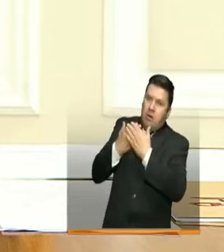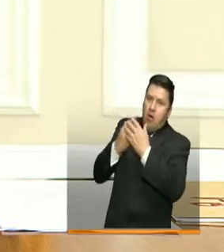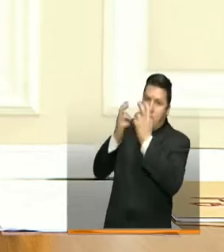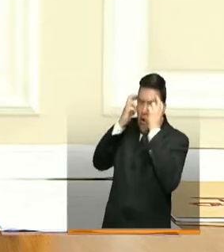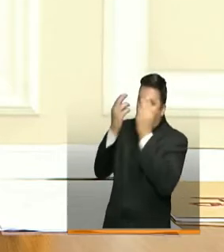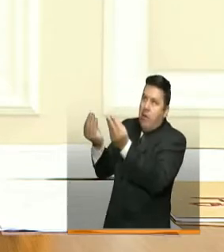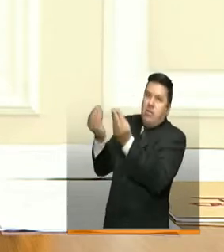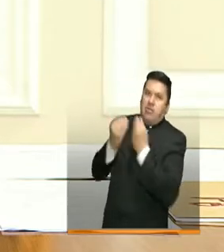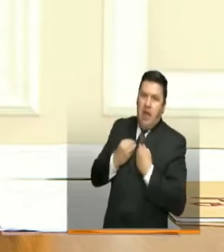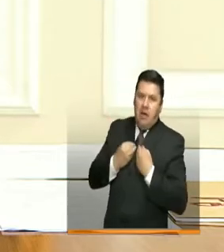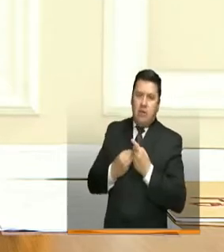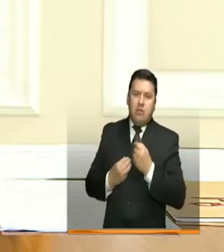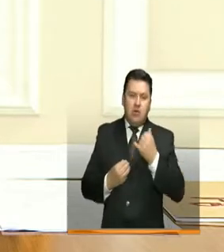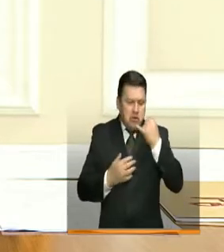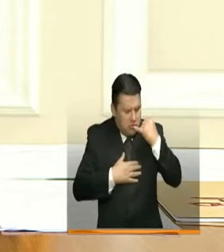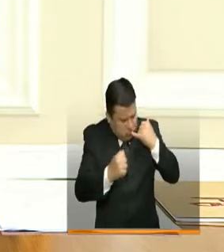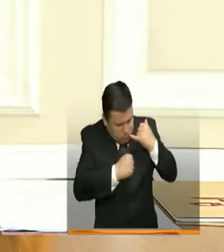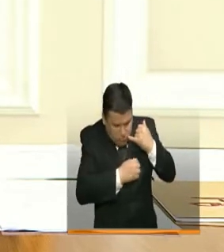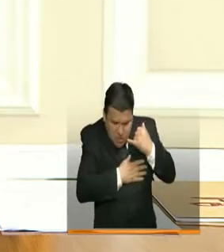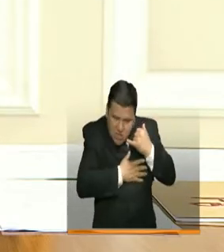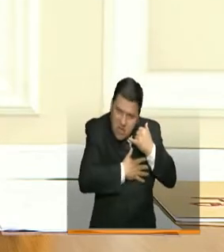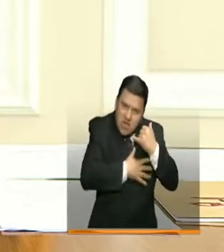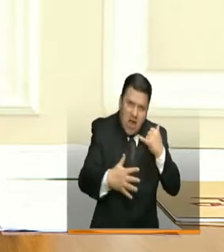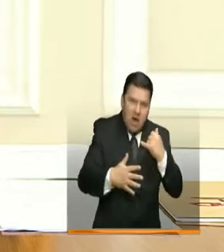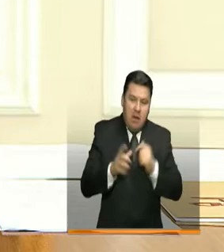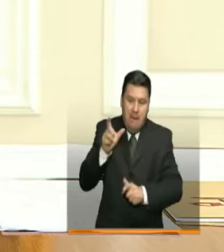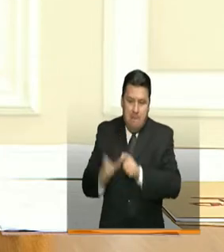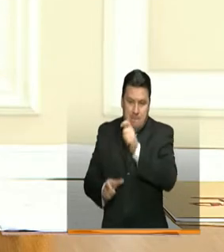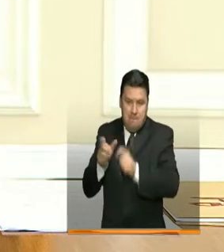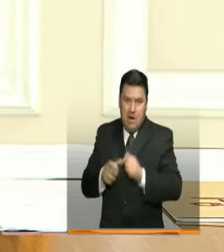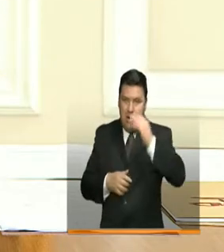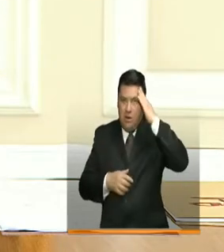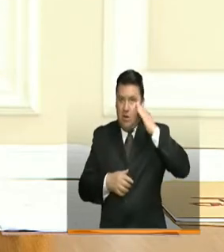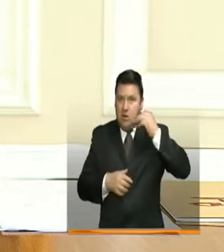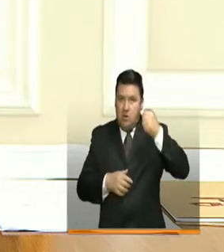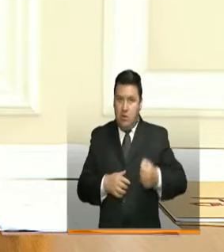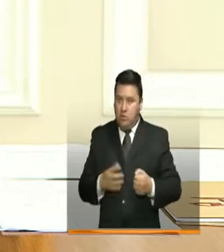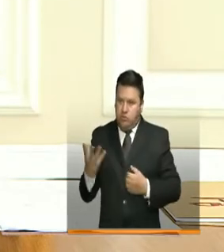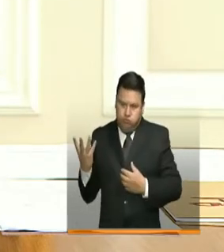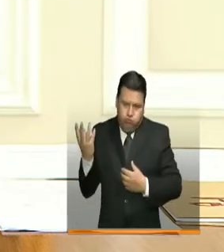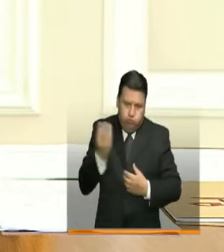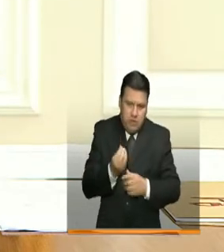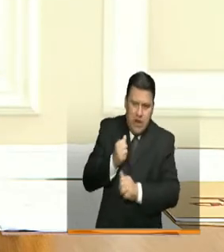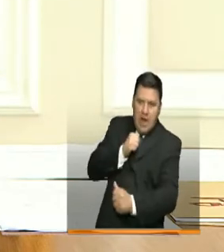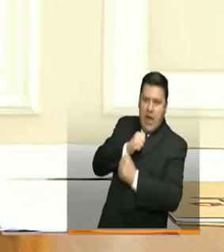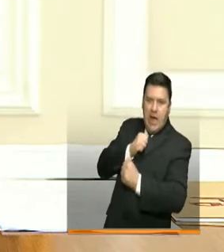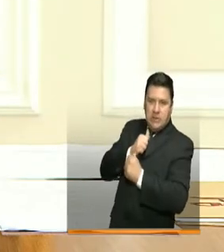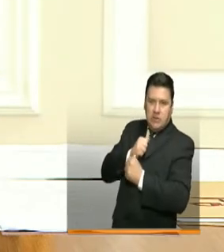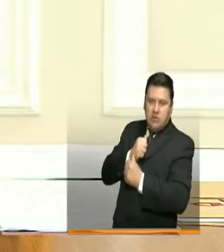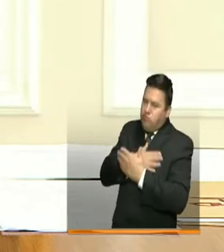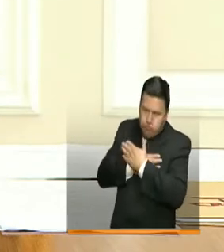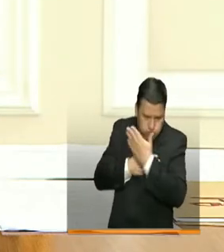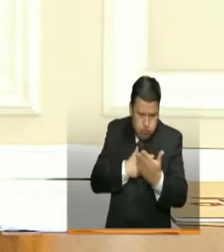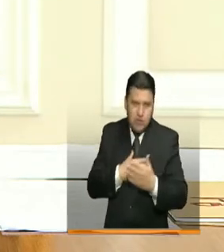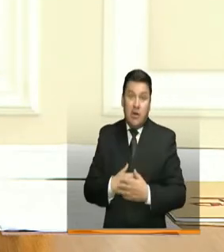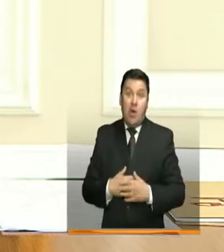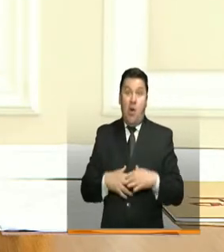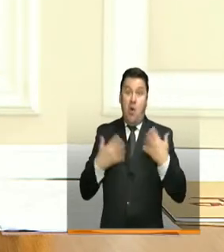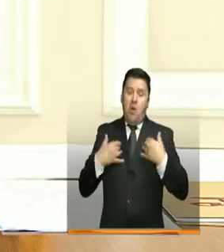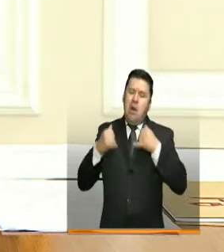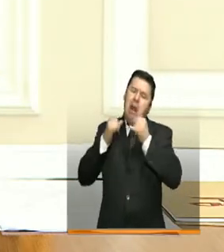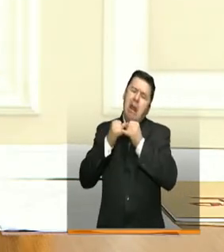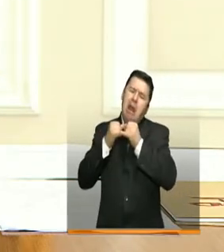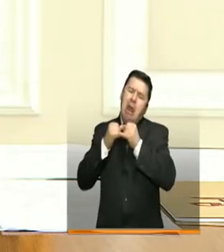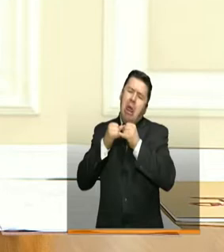Colombia, y así lo ha expresado, que quiere que un equipo técnico de Corea del Sur nos asesore también en esas materias. Creo que fue una